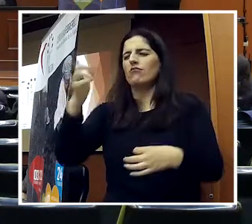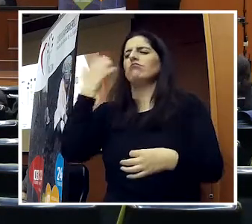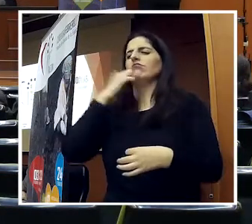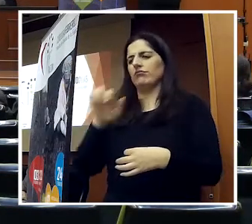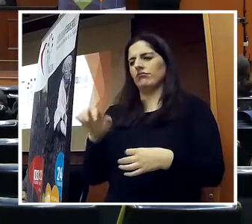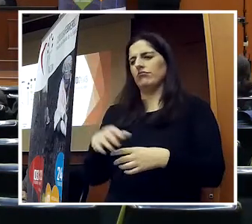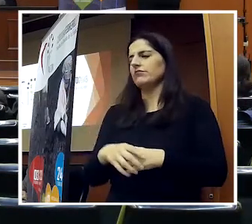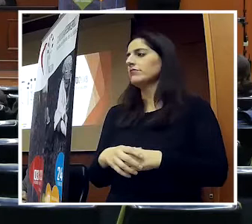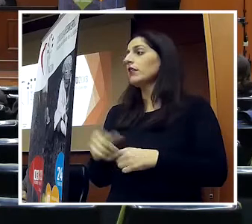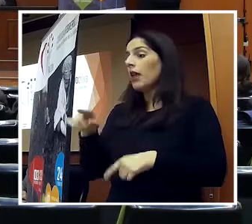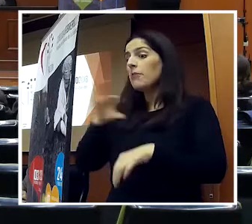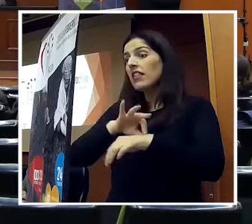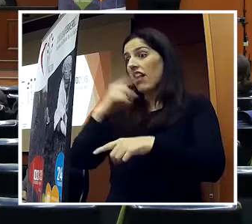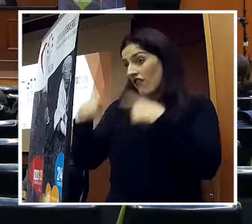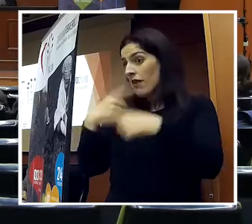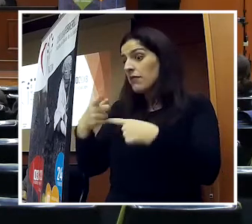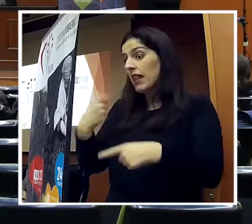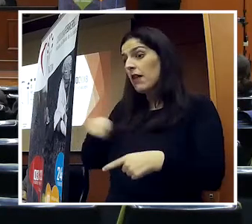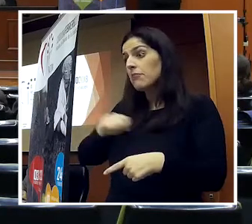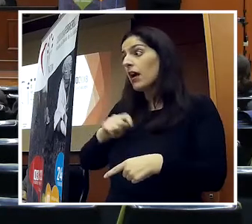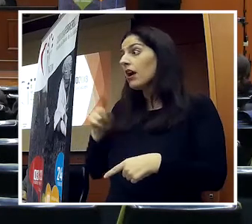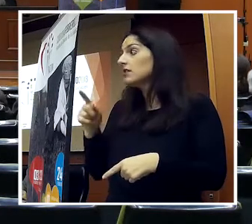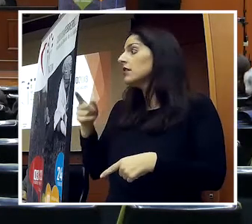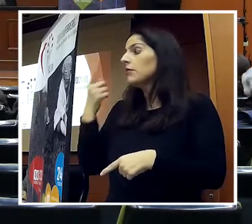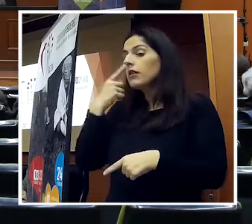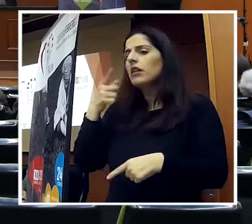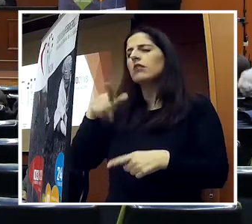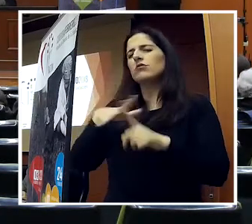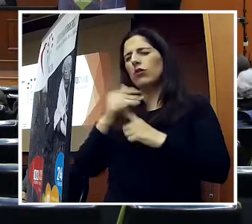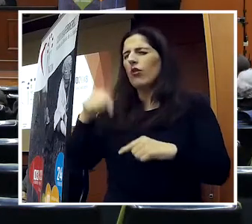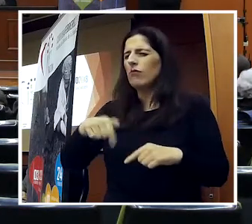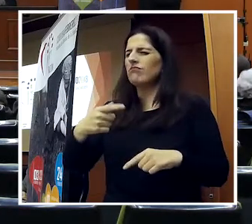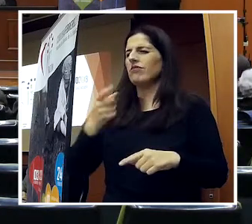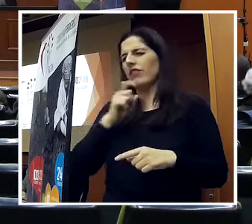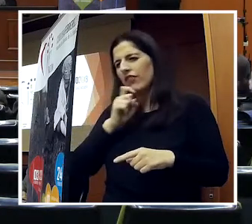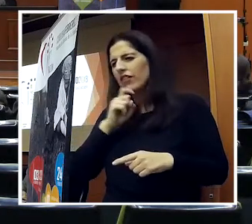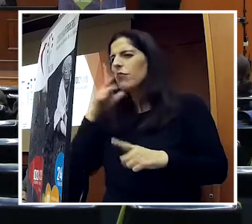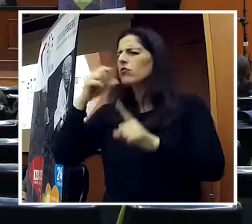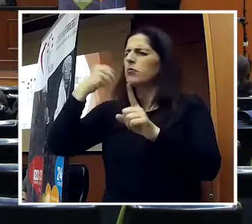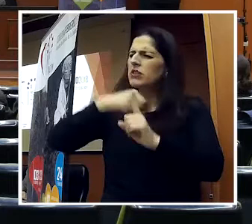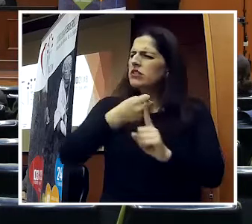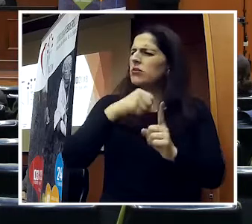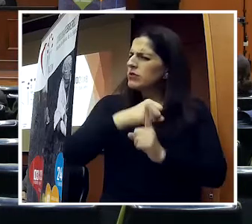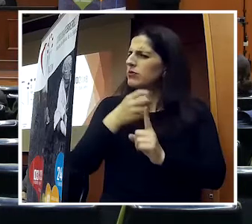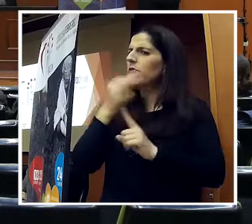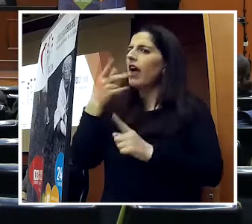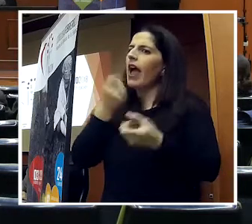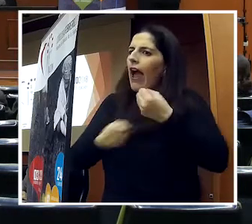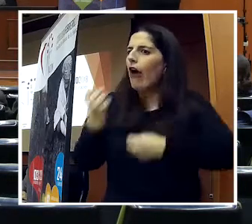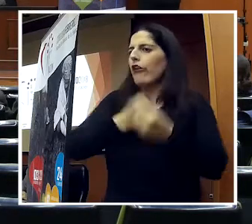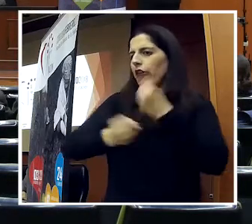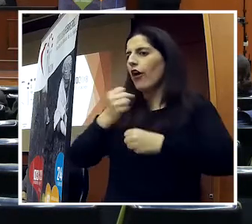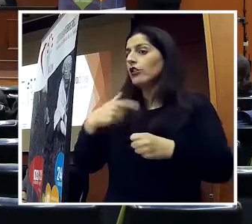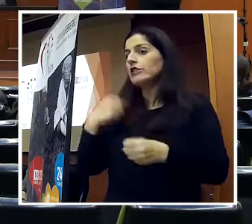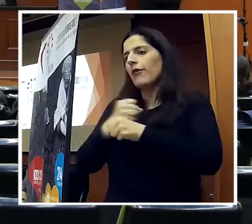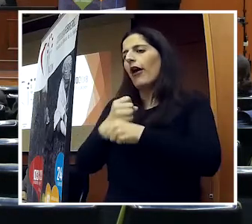entorno. La medicina de familia en España, saben ustedes que está en una situación difícil, con una gran presión, con una gran dificultad para el